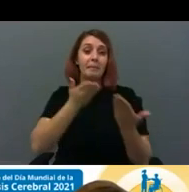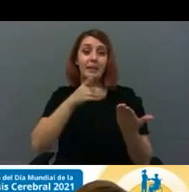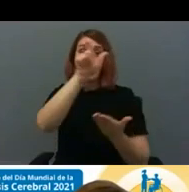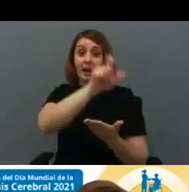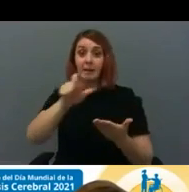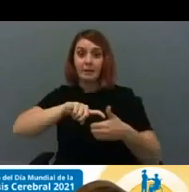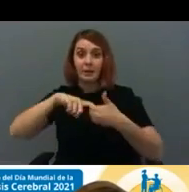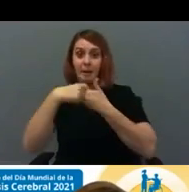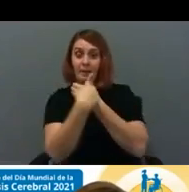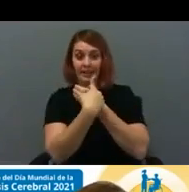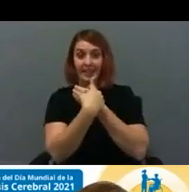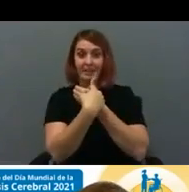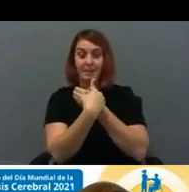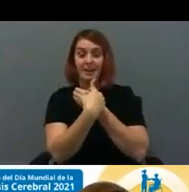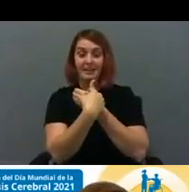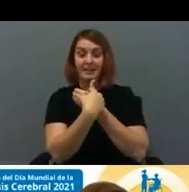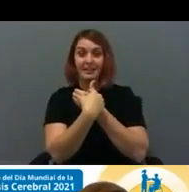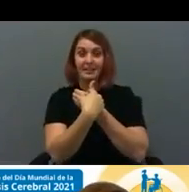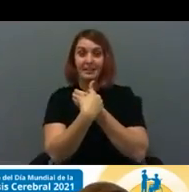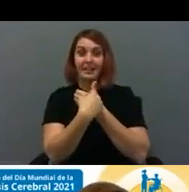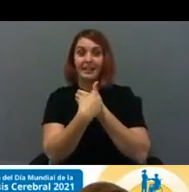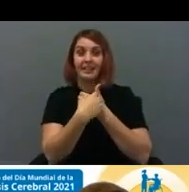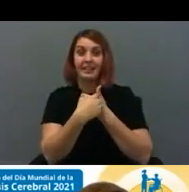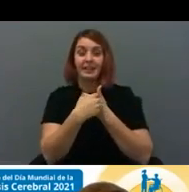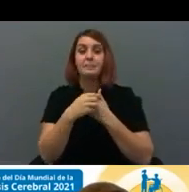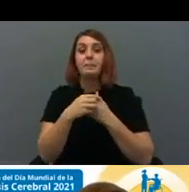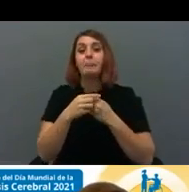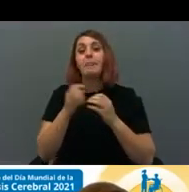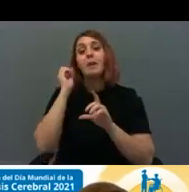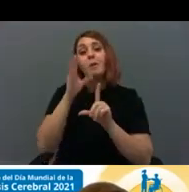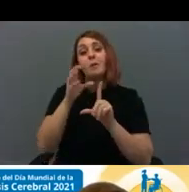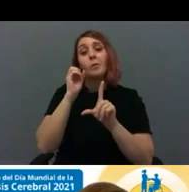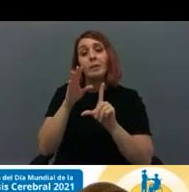personas participantes a las siguientes mesas,